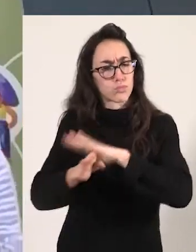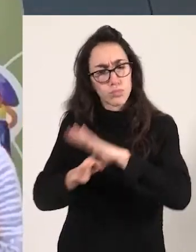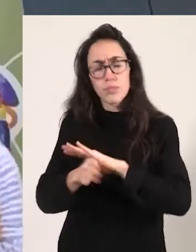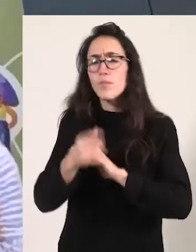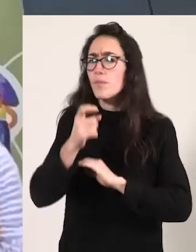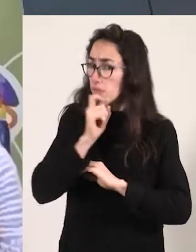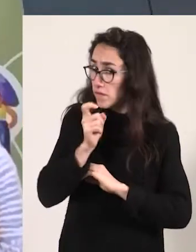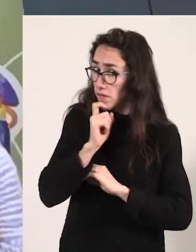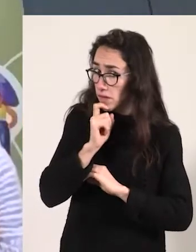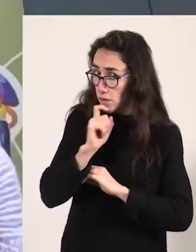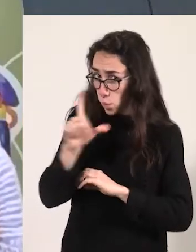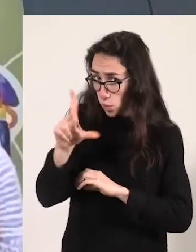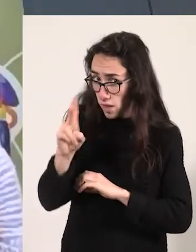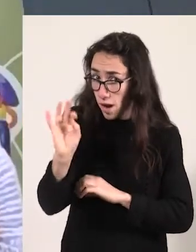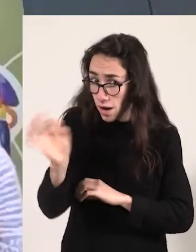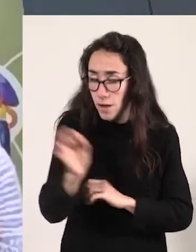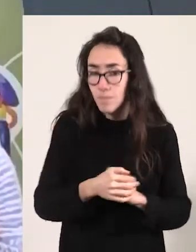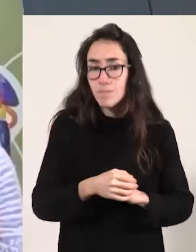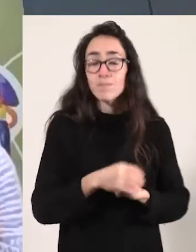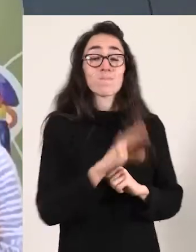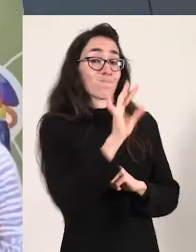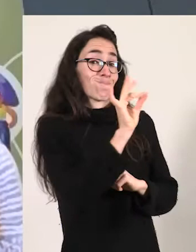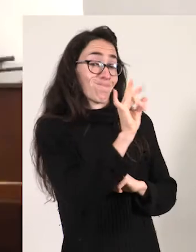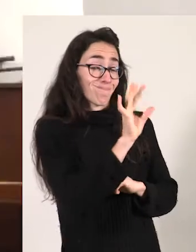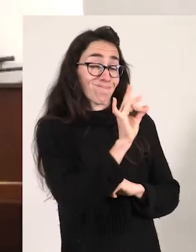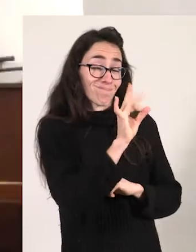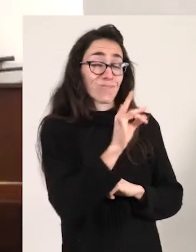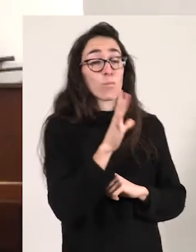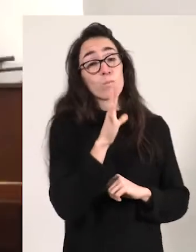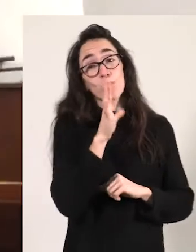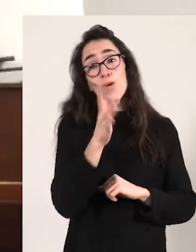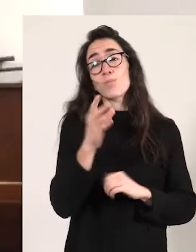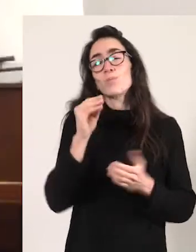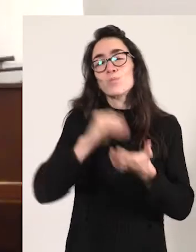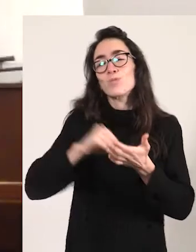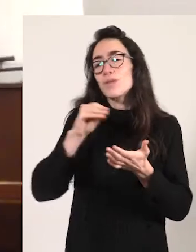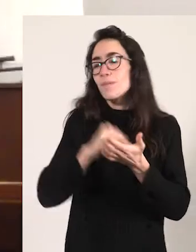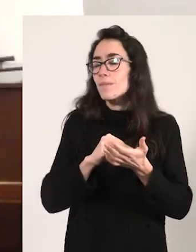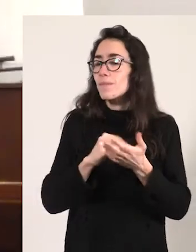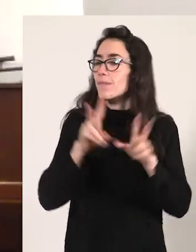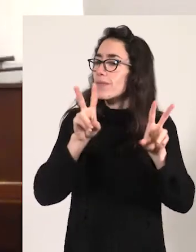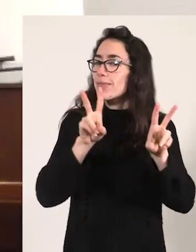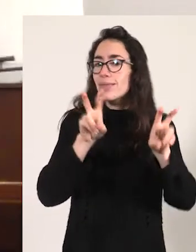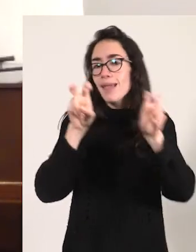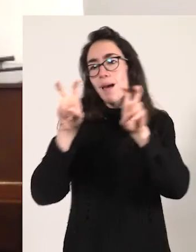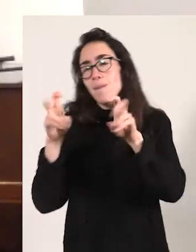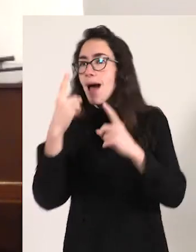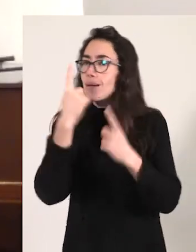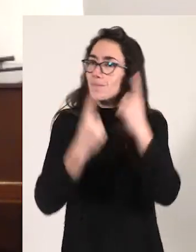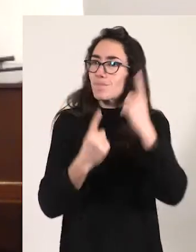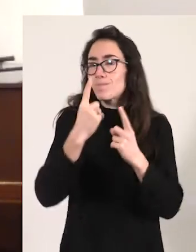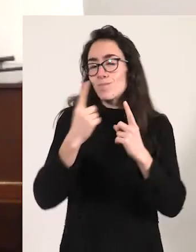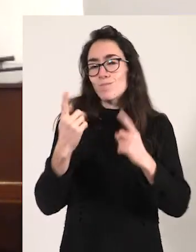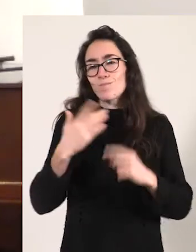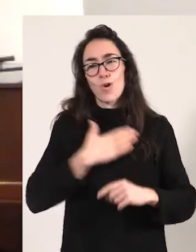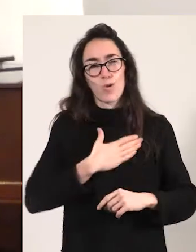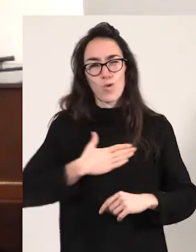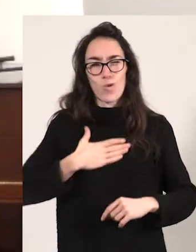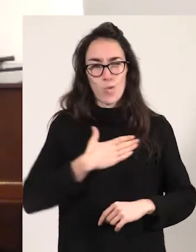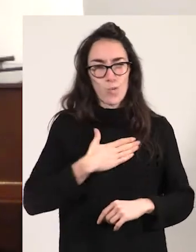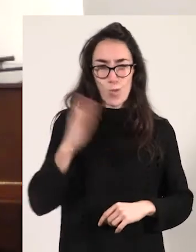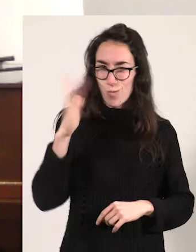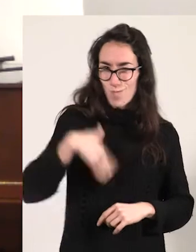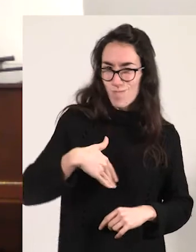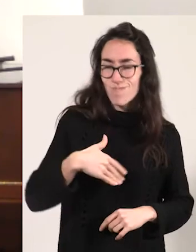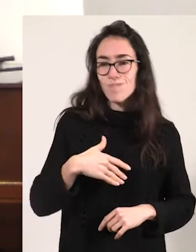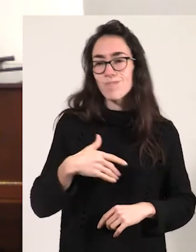y difícil, Lucía. Pues sí, a ver, sobre todo porque muchas veces hablar de determinados asuntos